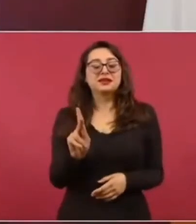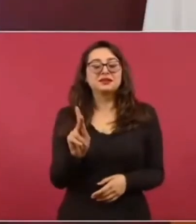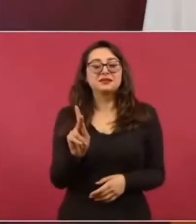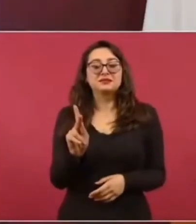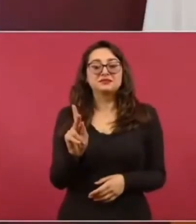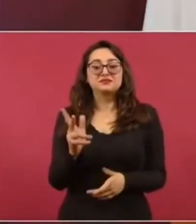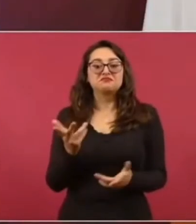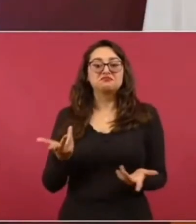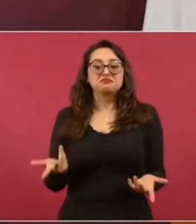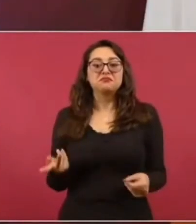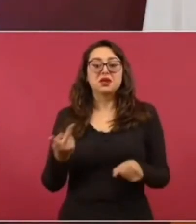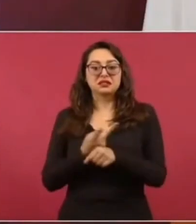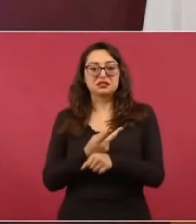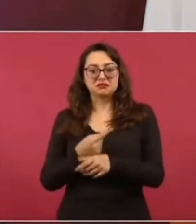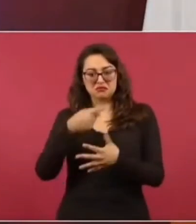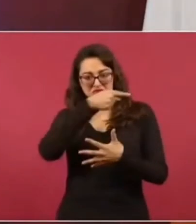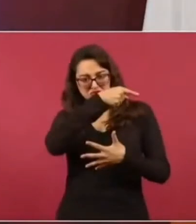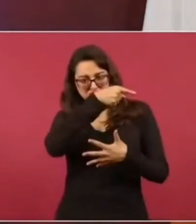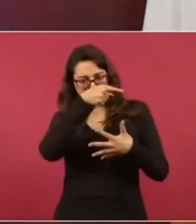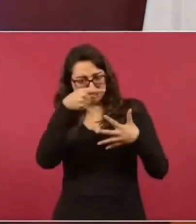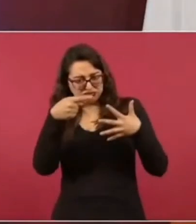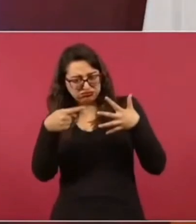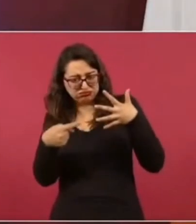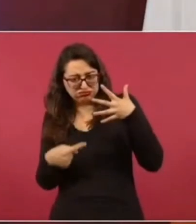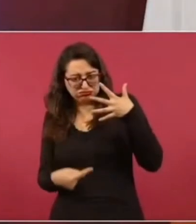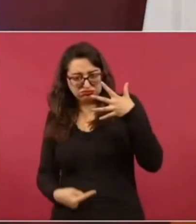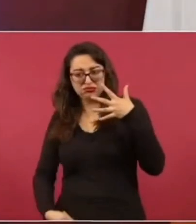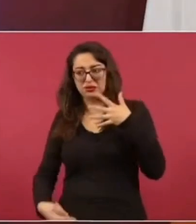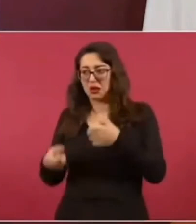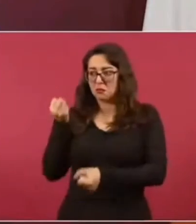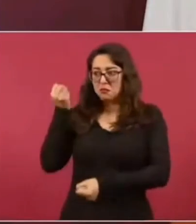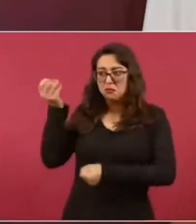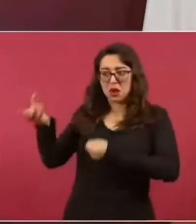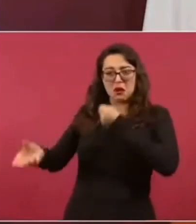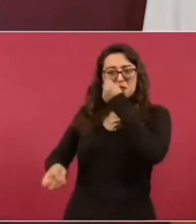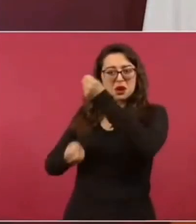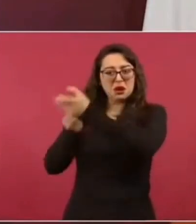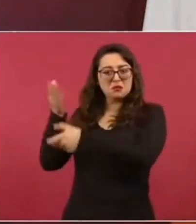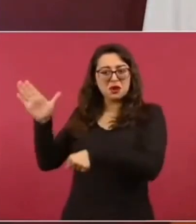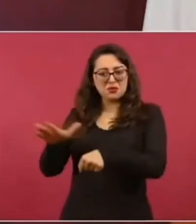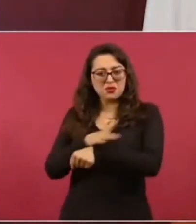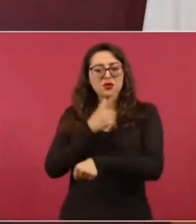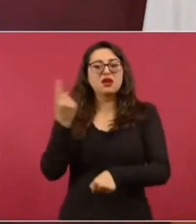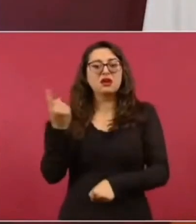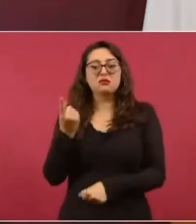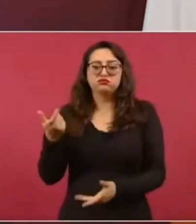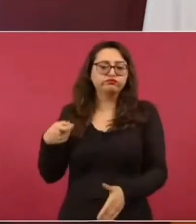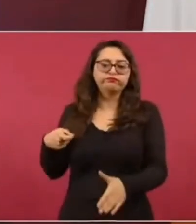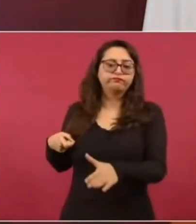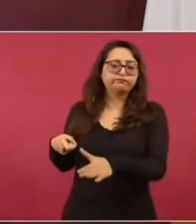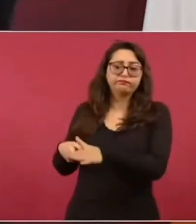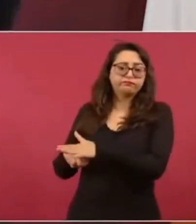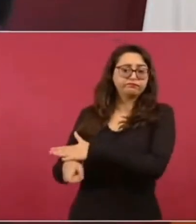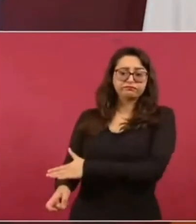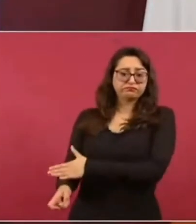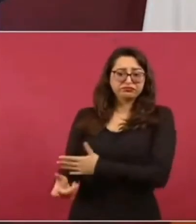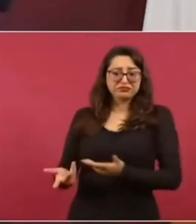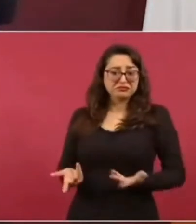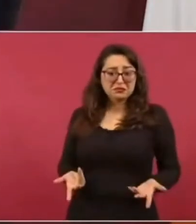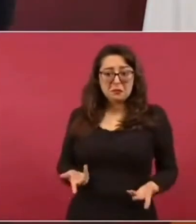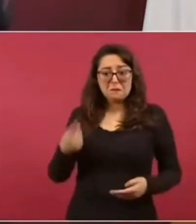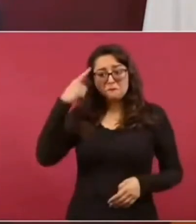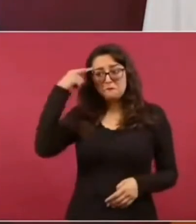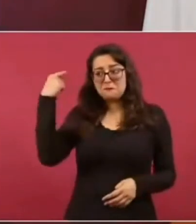el maiceo en general. Además, pues